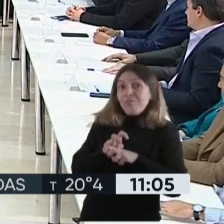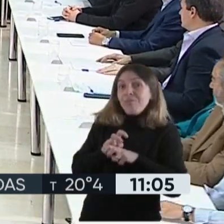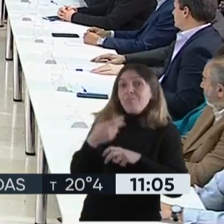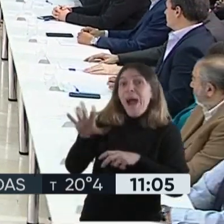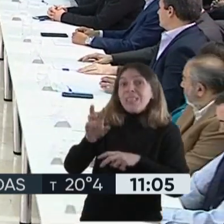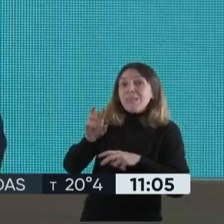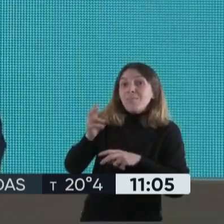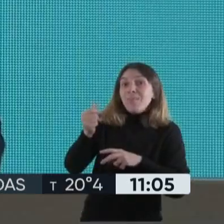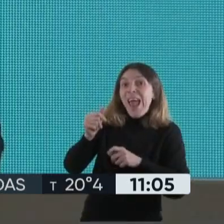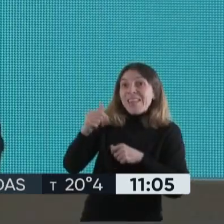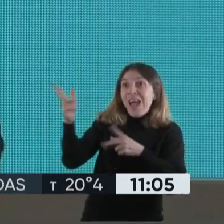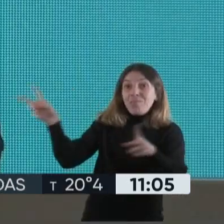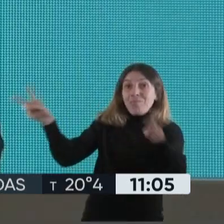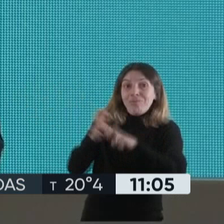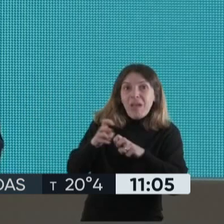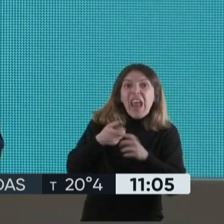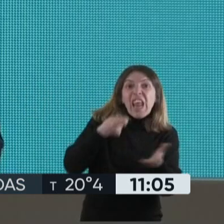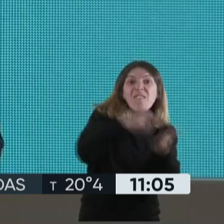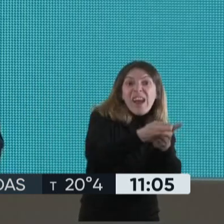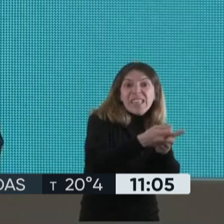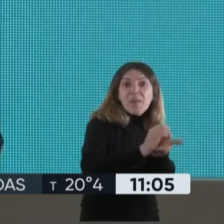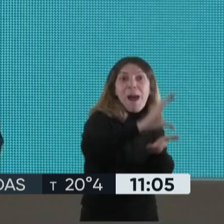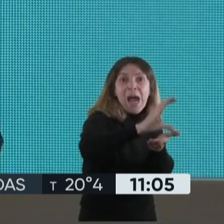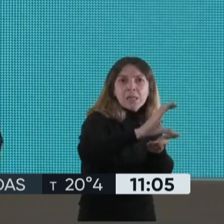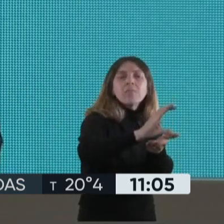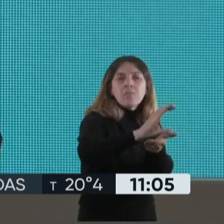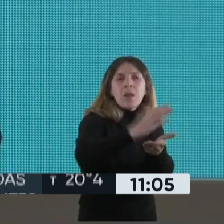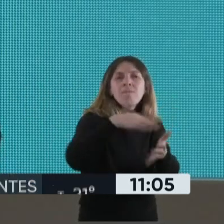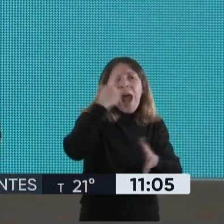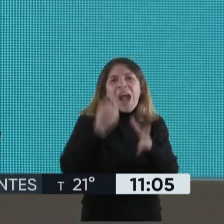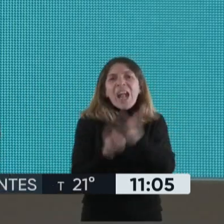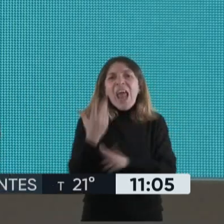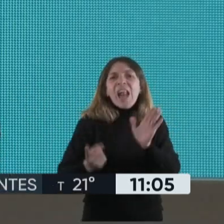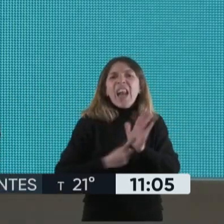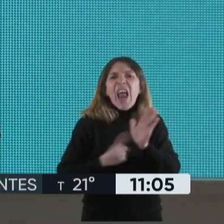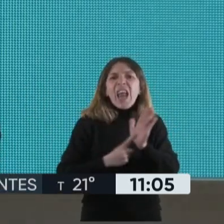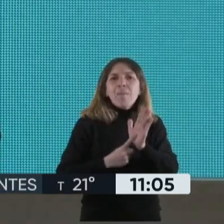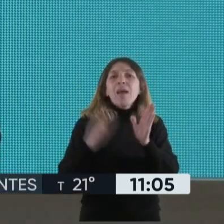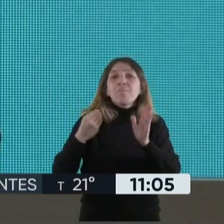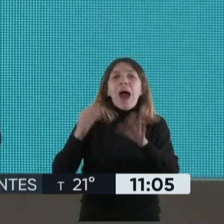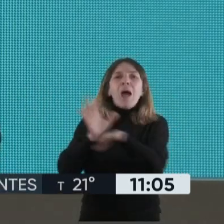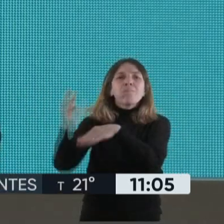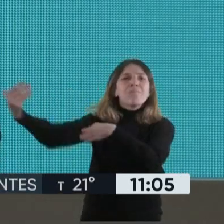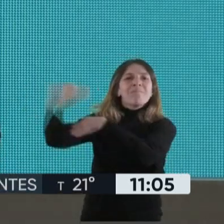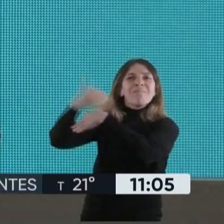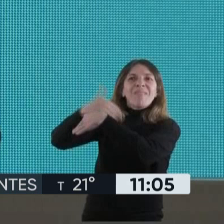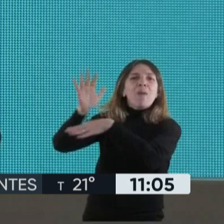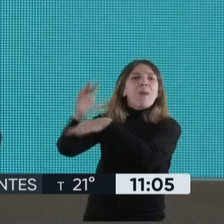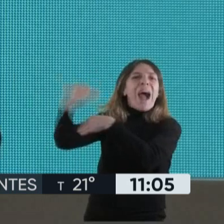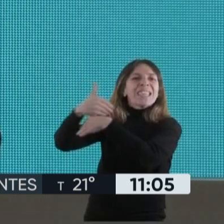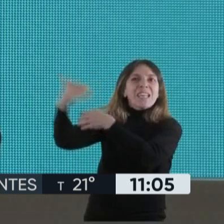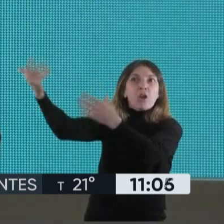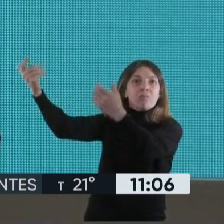inversión en la Argentina, vamos a crear un régimen especial de acceso a divisas para la producción incremental